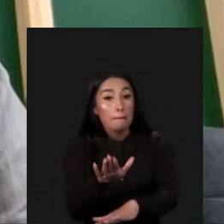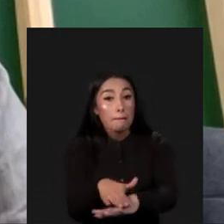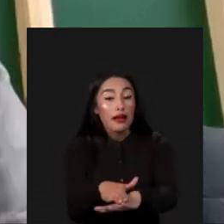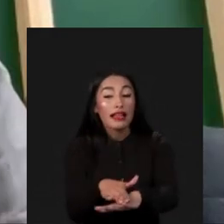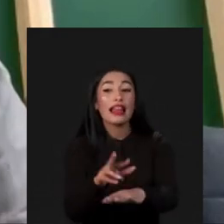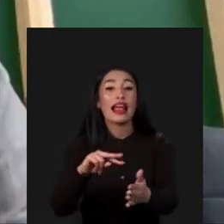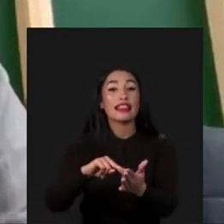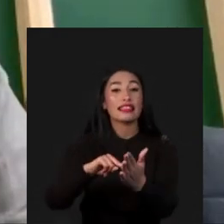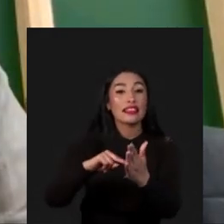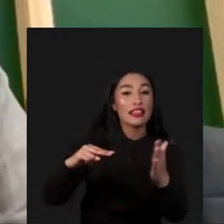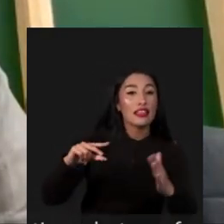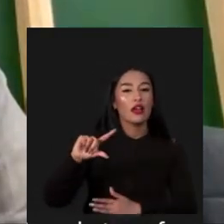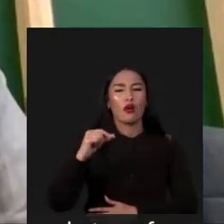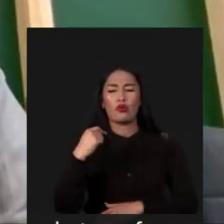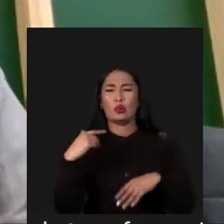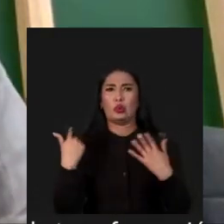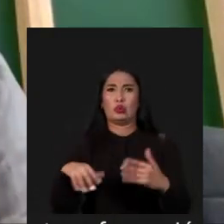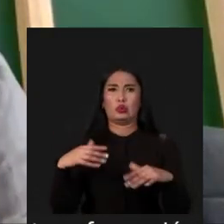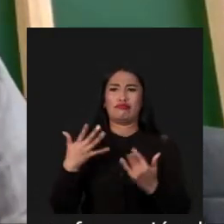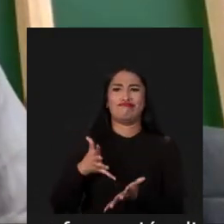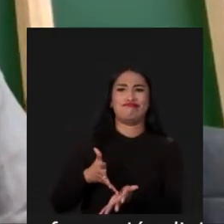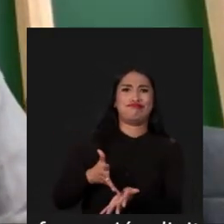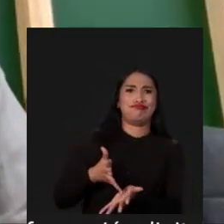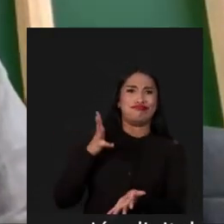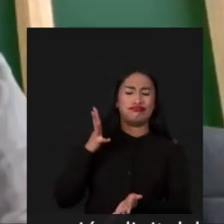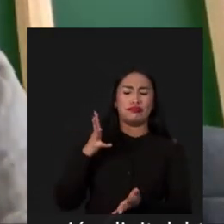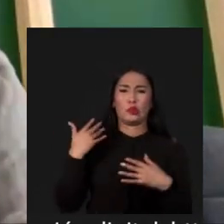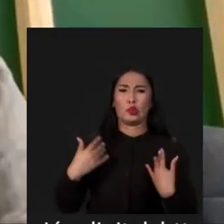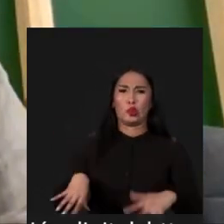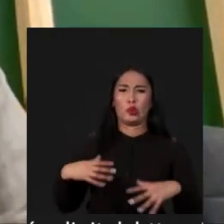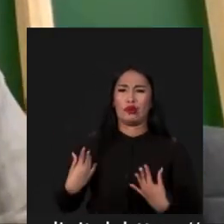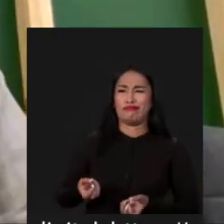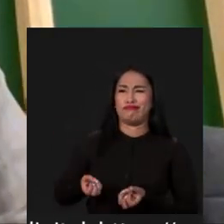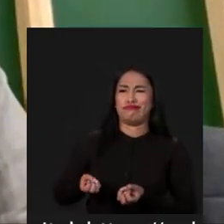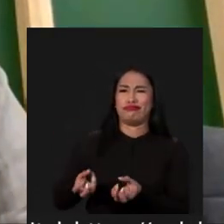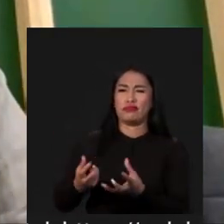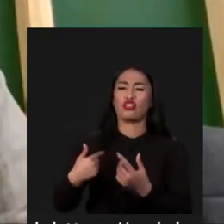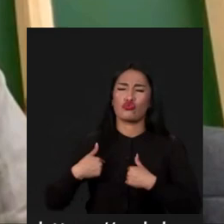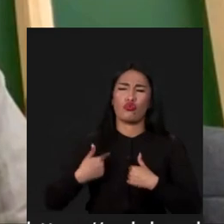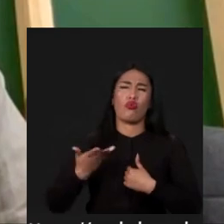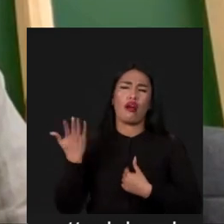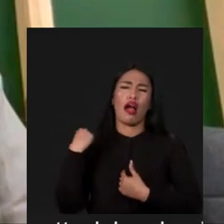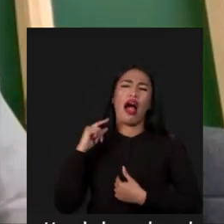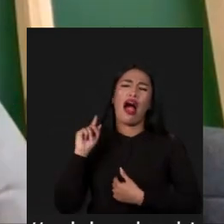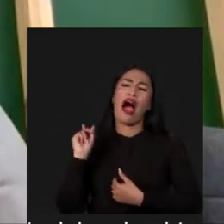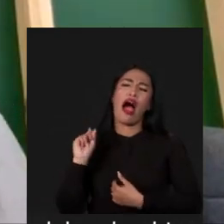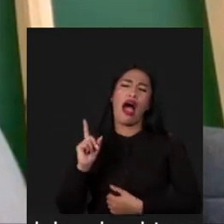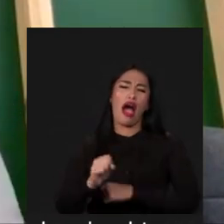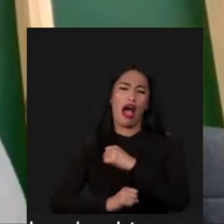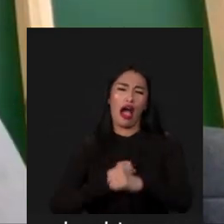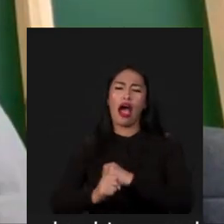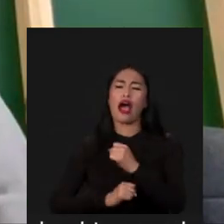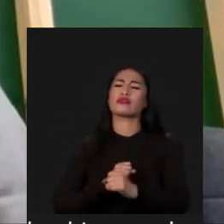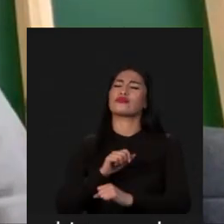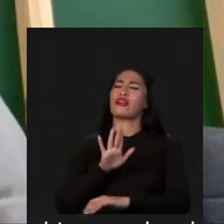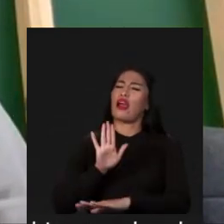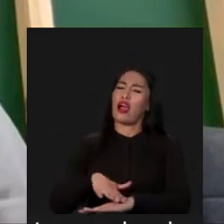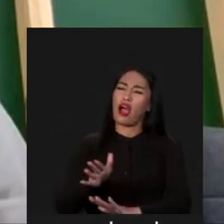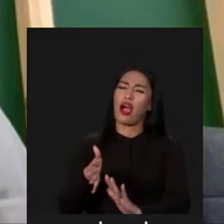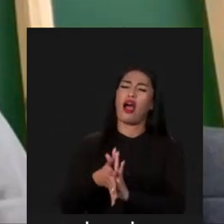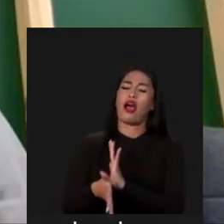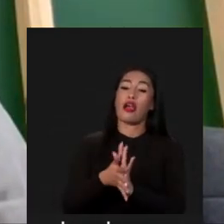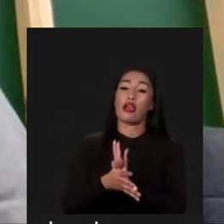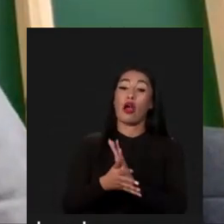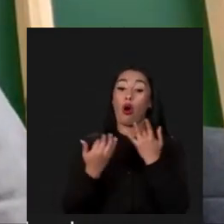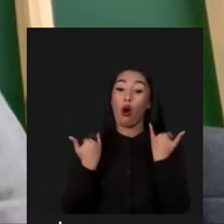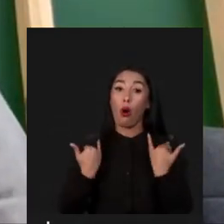digitales y su altísimo potencial, que como bien sabéis yo ya llevo muchos años comentándolo, pero hay este otro elemento hoy en